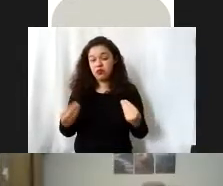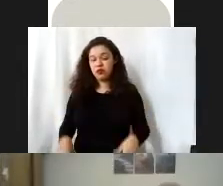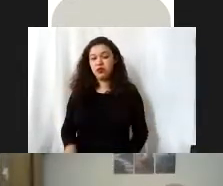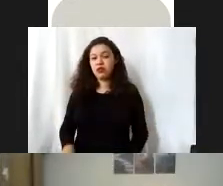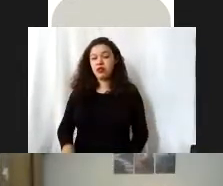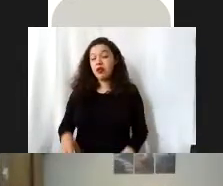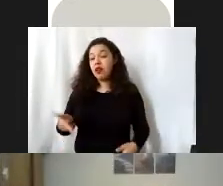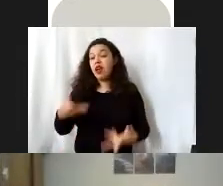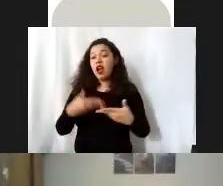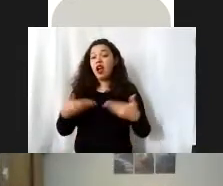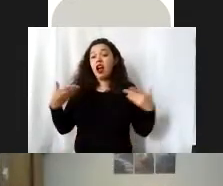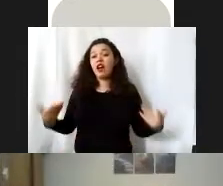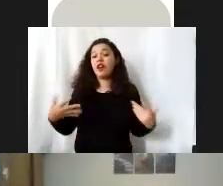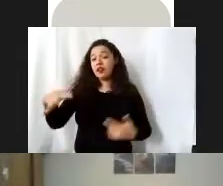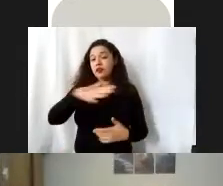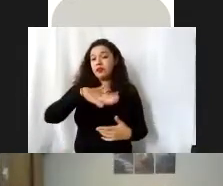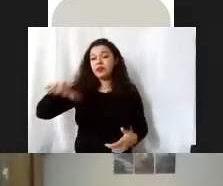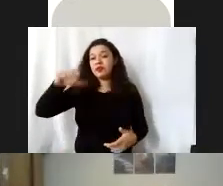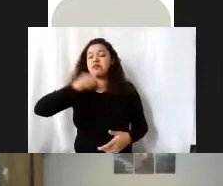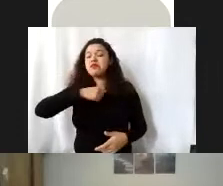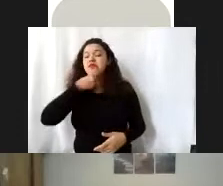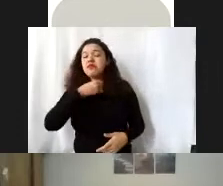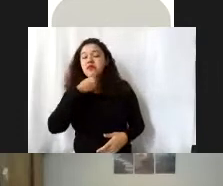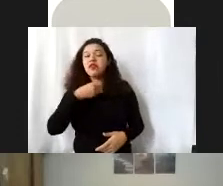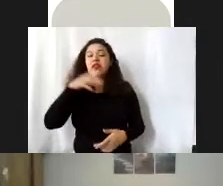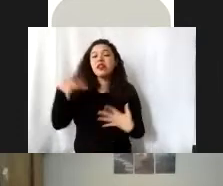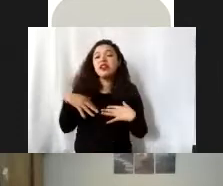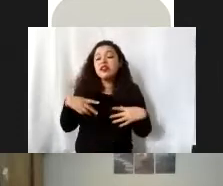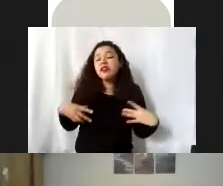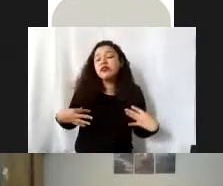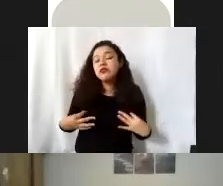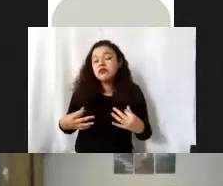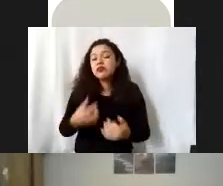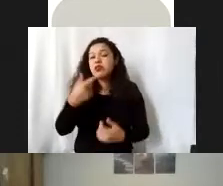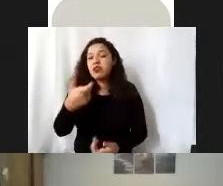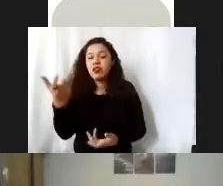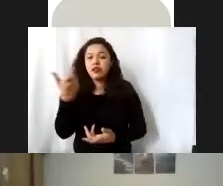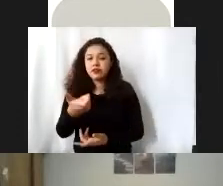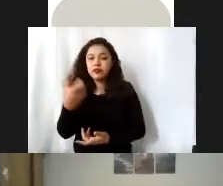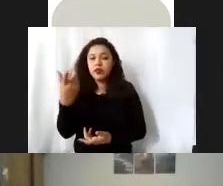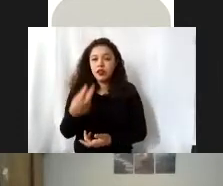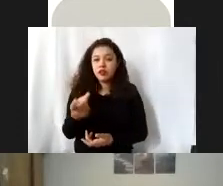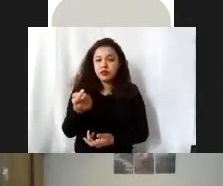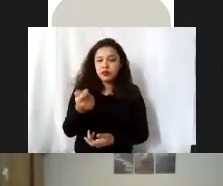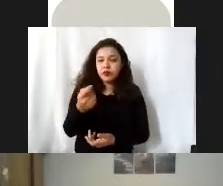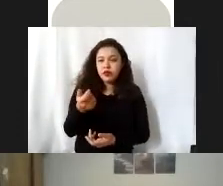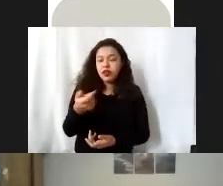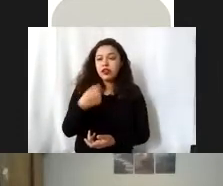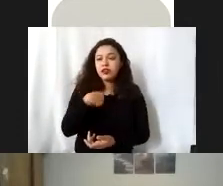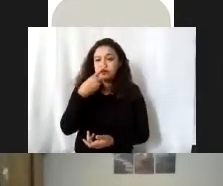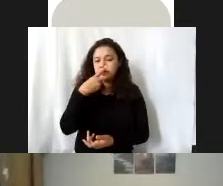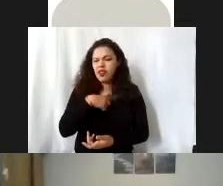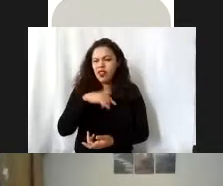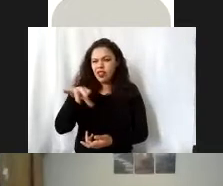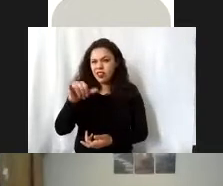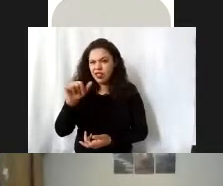este momento que es una población envejecida, con fragilidad y con pocos recursos, pues ya no me da mucho indicador